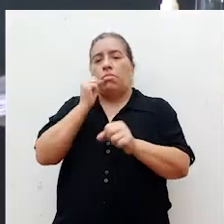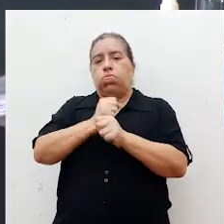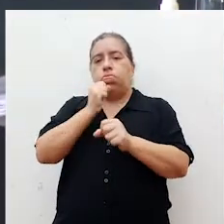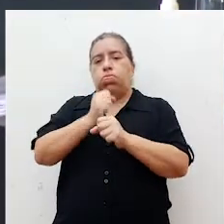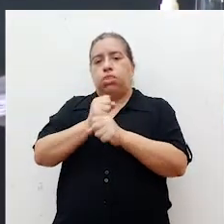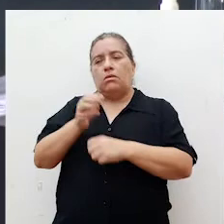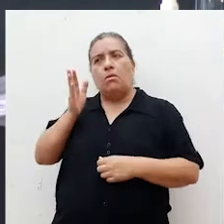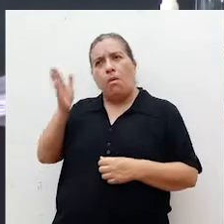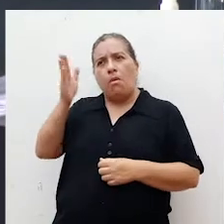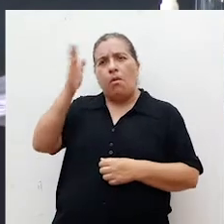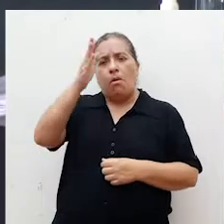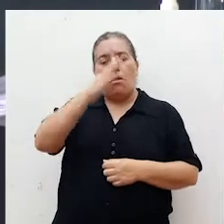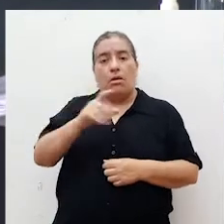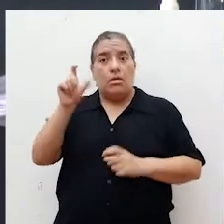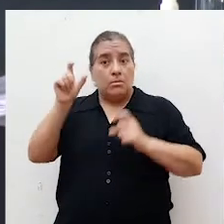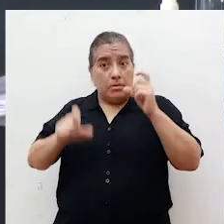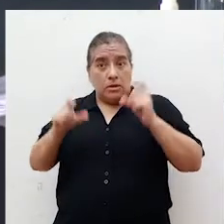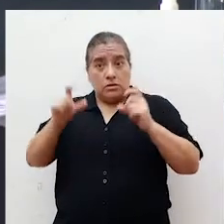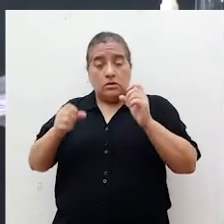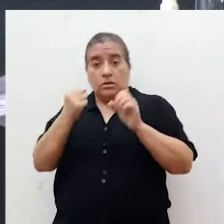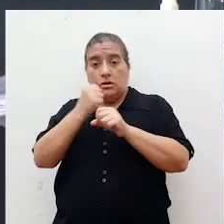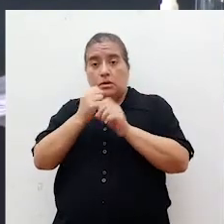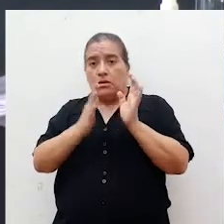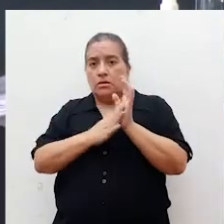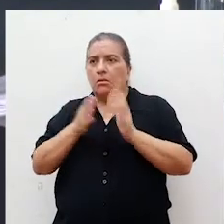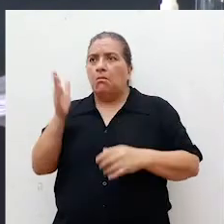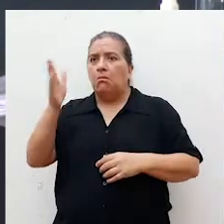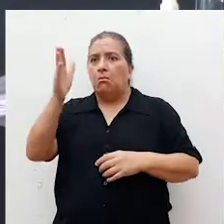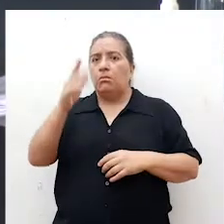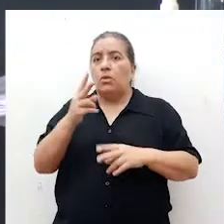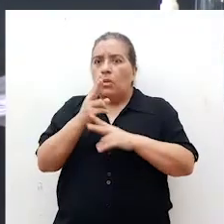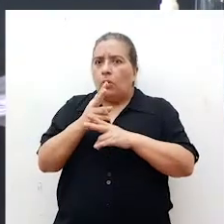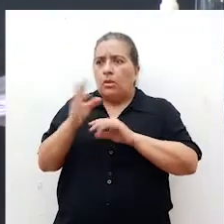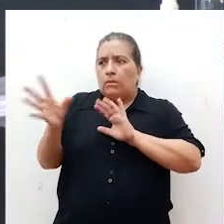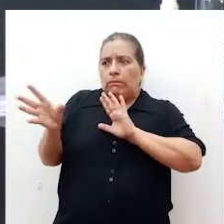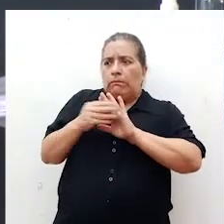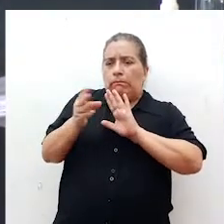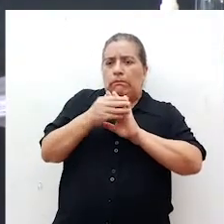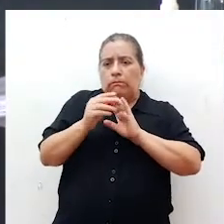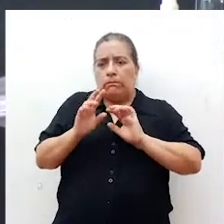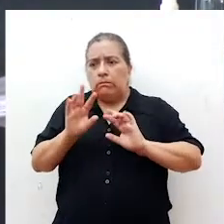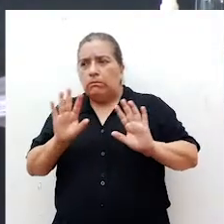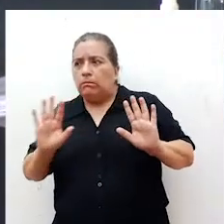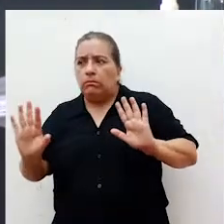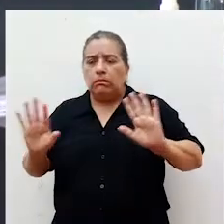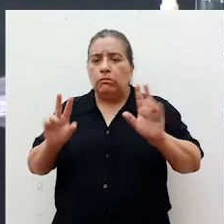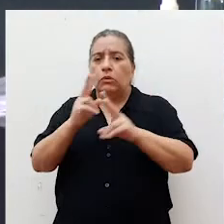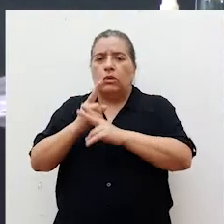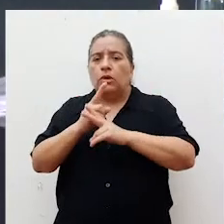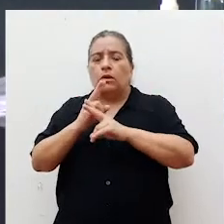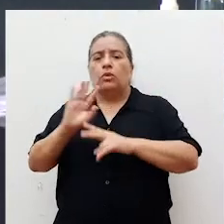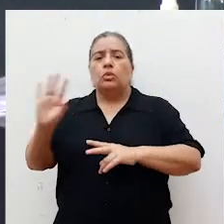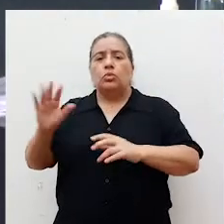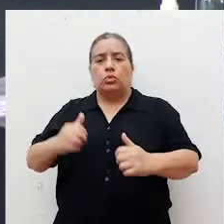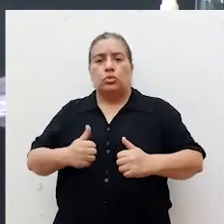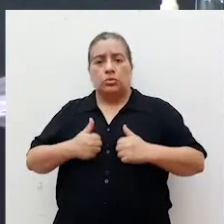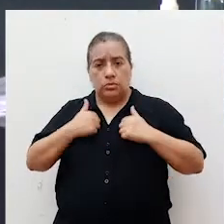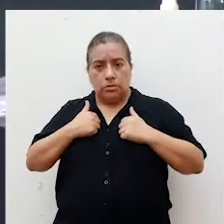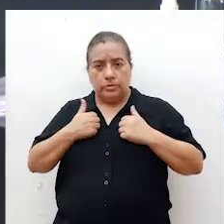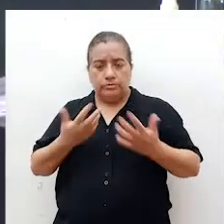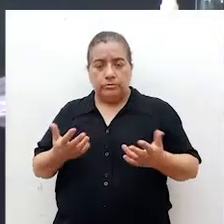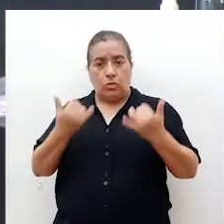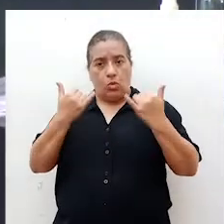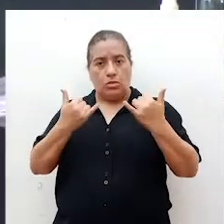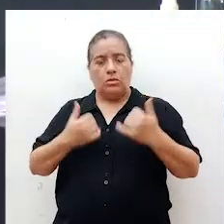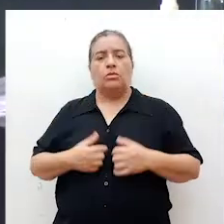a coordinar y a hacer su papel con riesgo de su propia salud de los comisionados y con riesgo de su propia integridad o